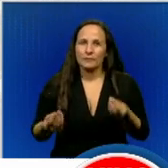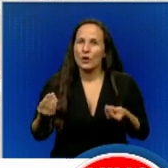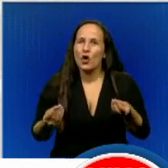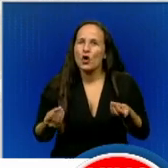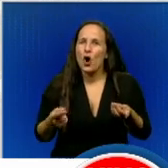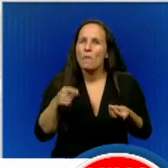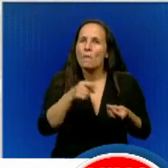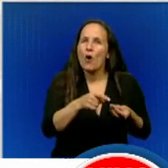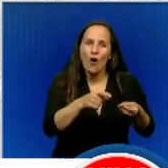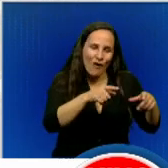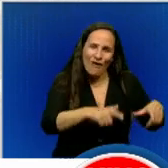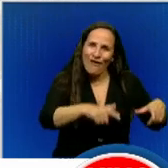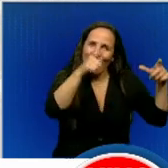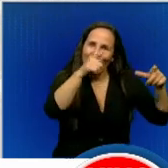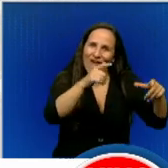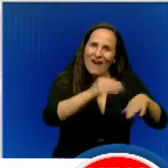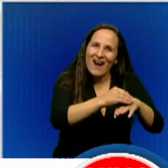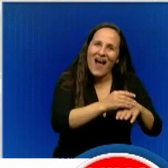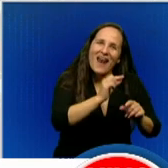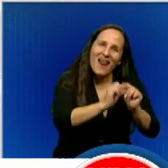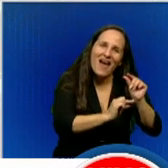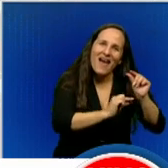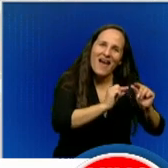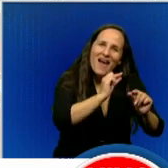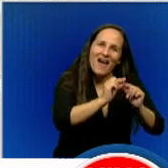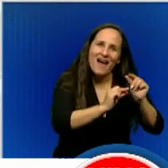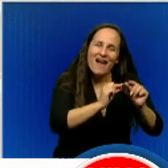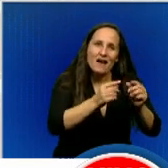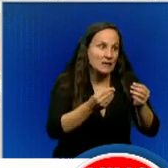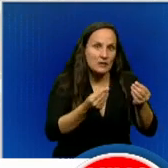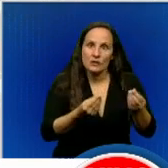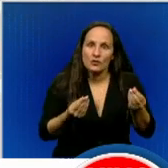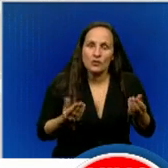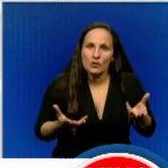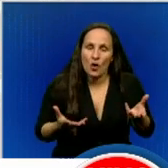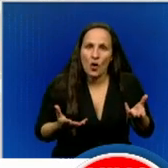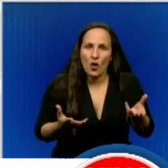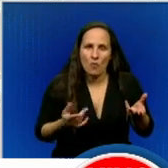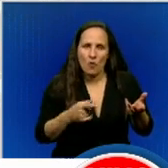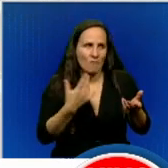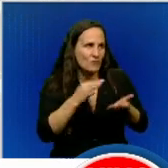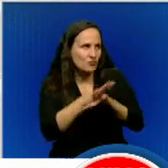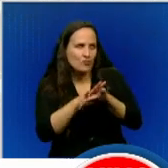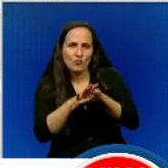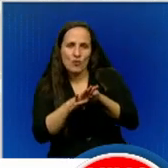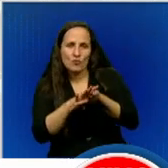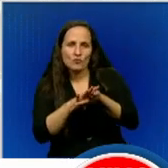rana en la cazuela ampliando y presentando nuestra conciencia